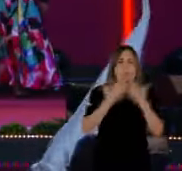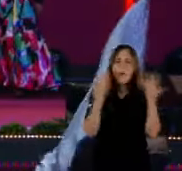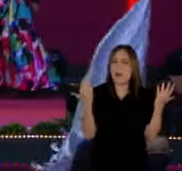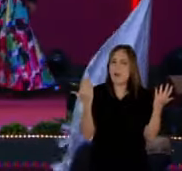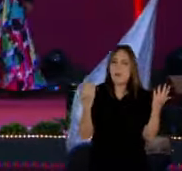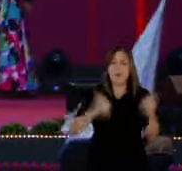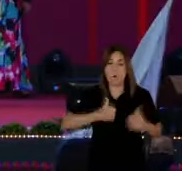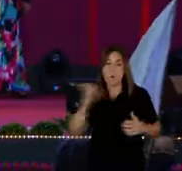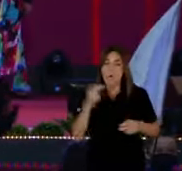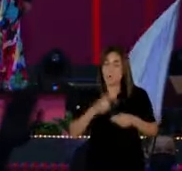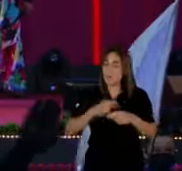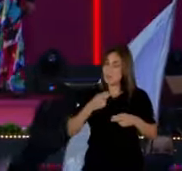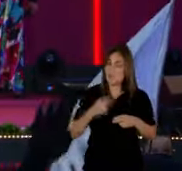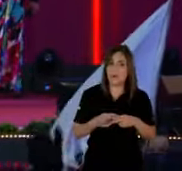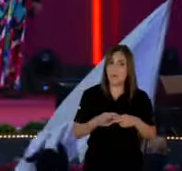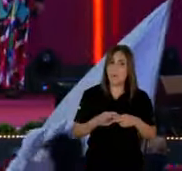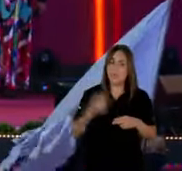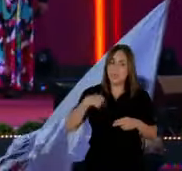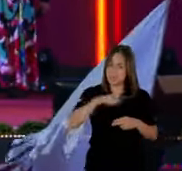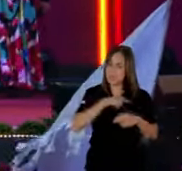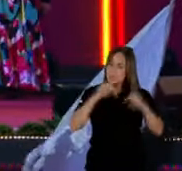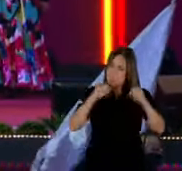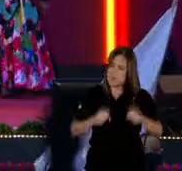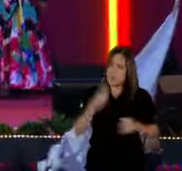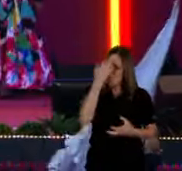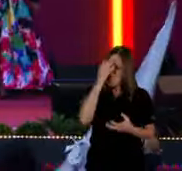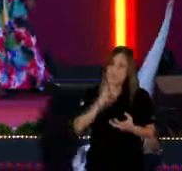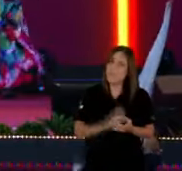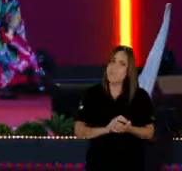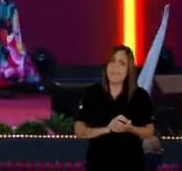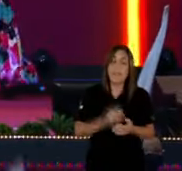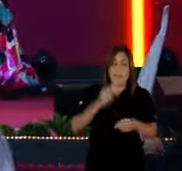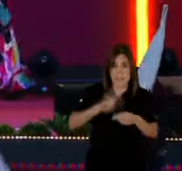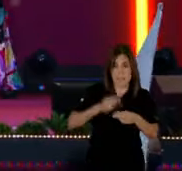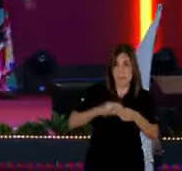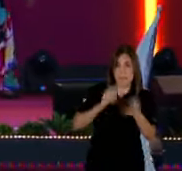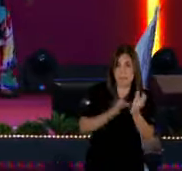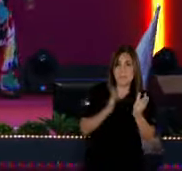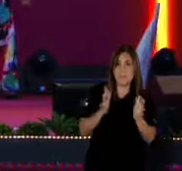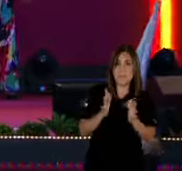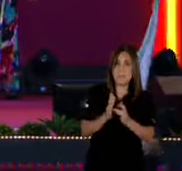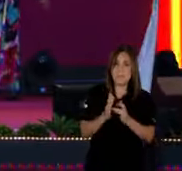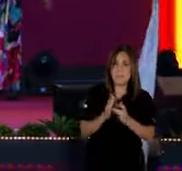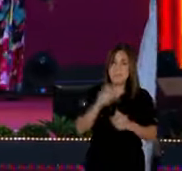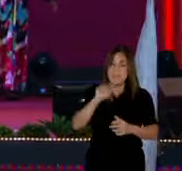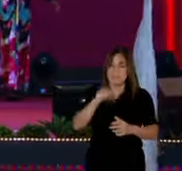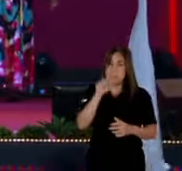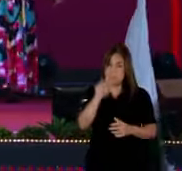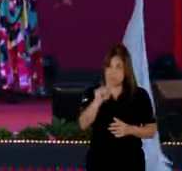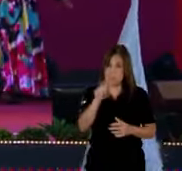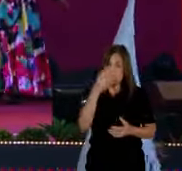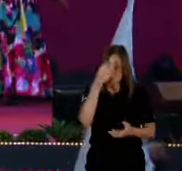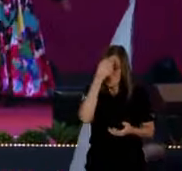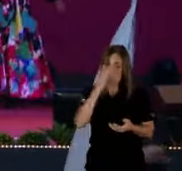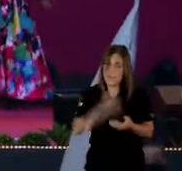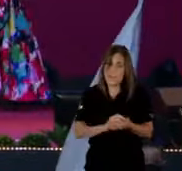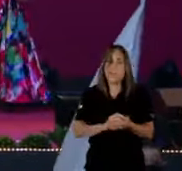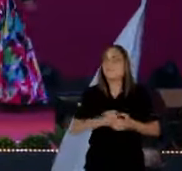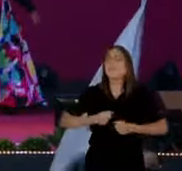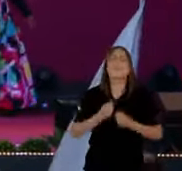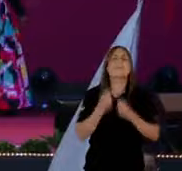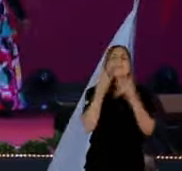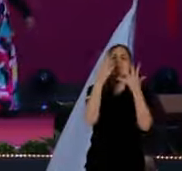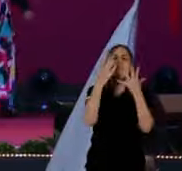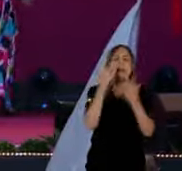confiar. En el nombre de Jesús, el que lo crea, por favor, grite tres veces: amén, amén,